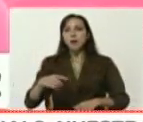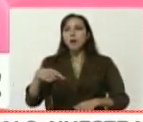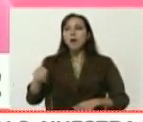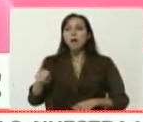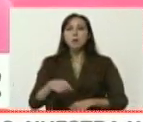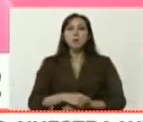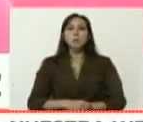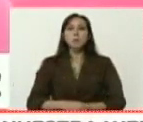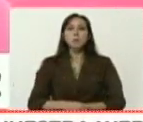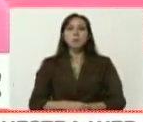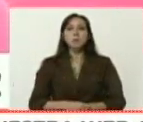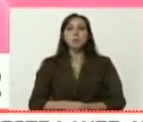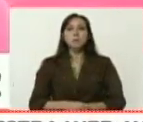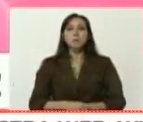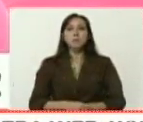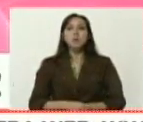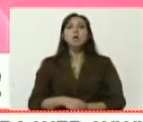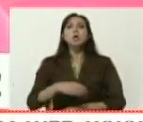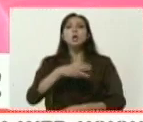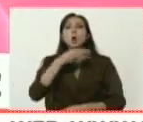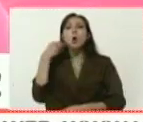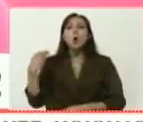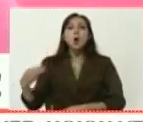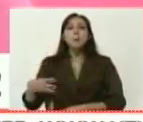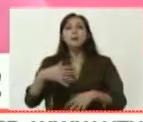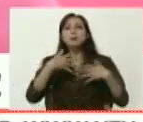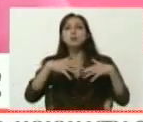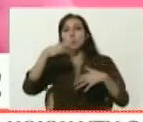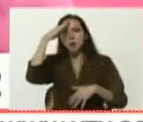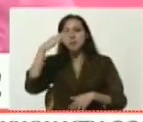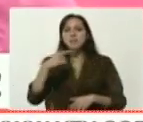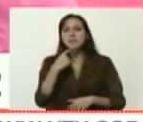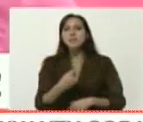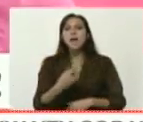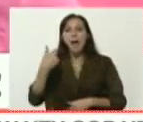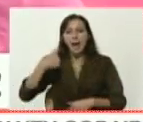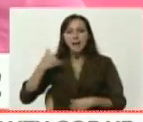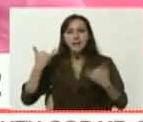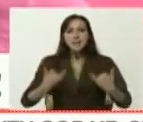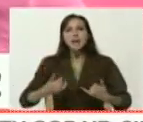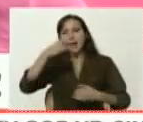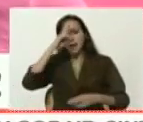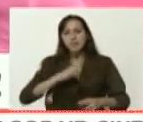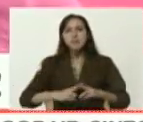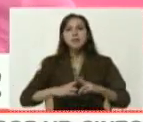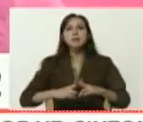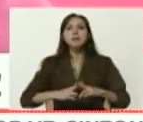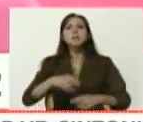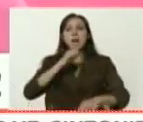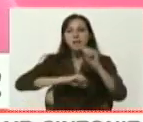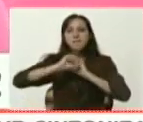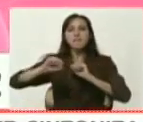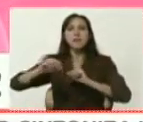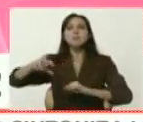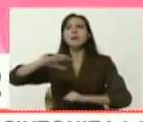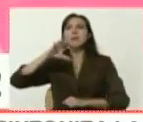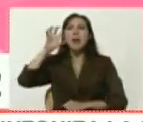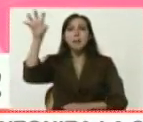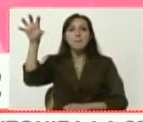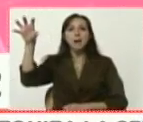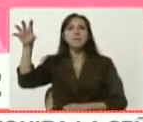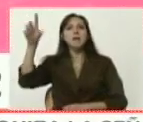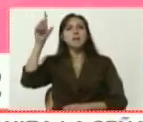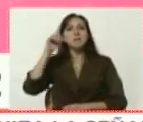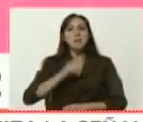respuesta de nuestros jóvenes soldados es, aquí hay dignidad y está garantizada la defensa de la soberanía y de la